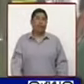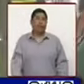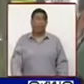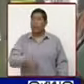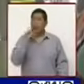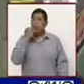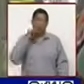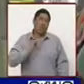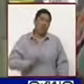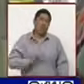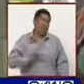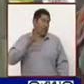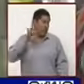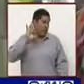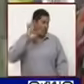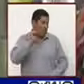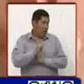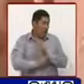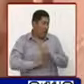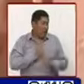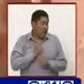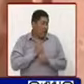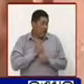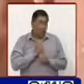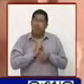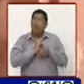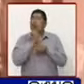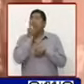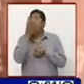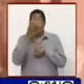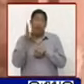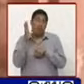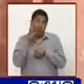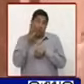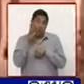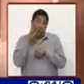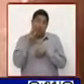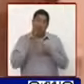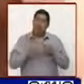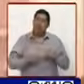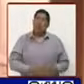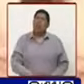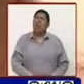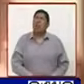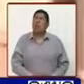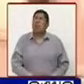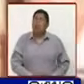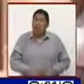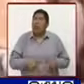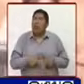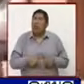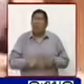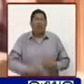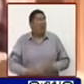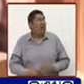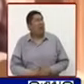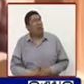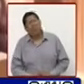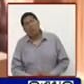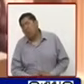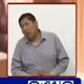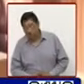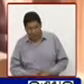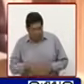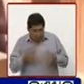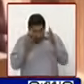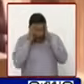Menor de 9 años, le indica a su mamá que tenía dolores en sus partes íntimas, ¿no?